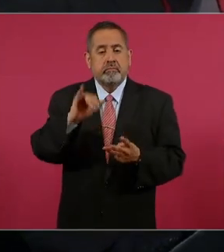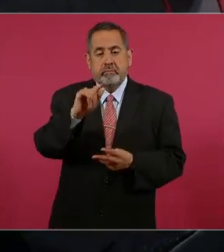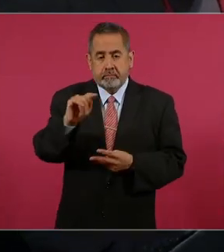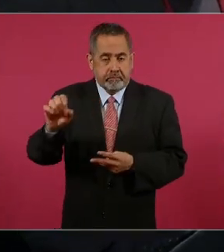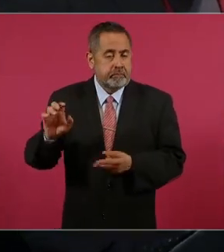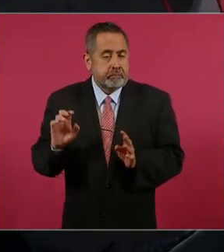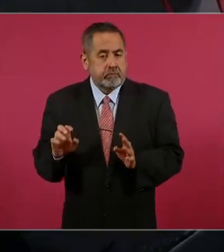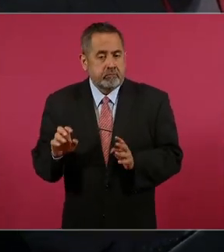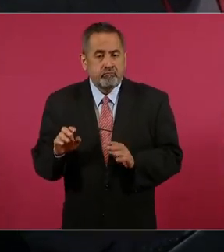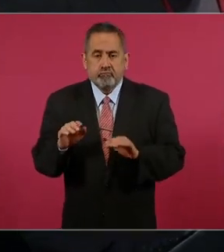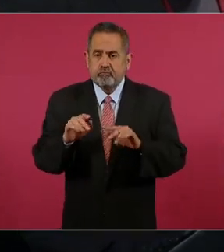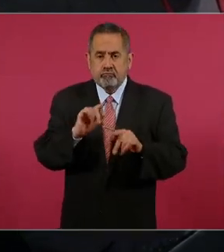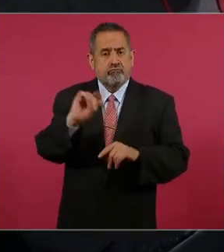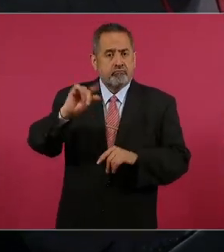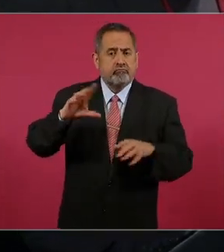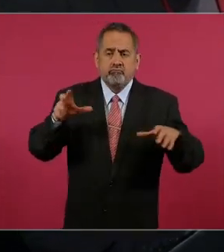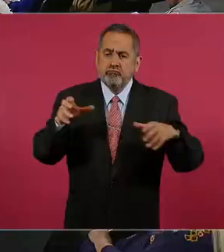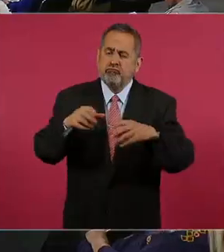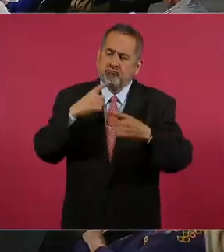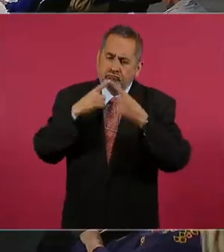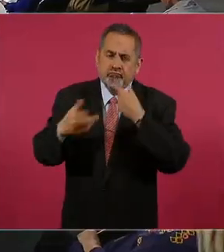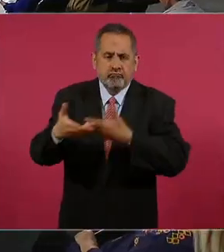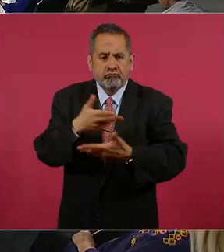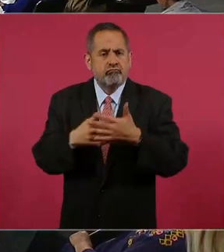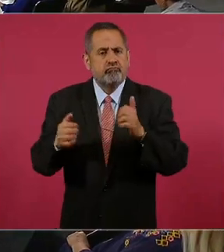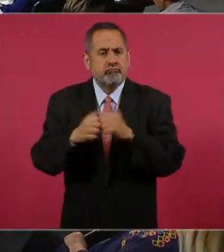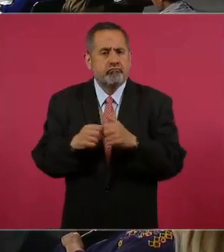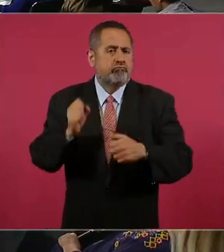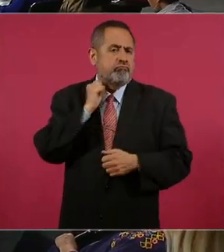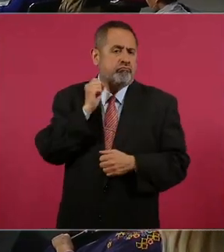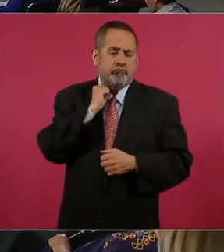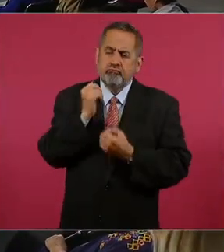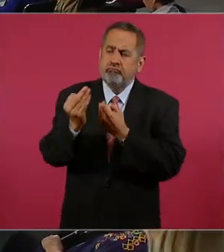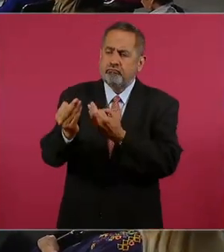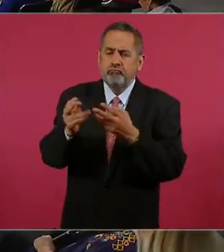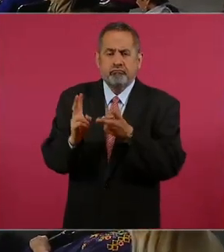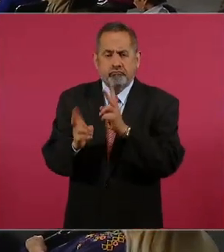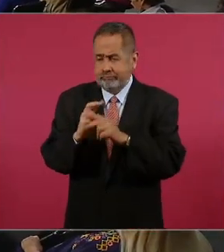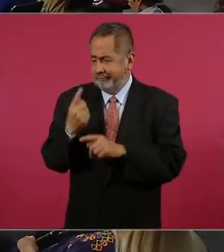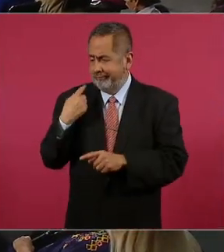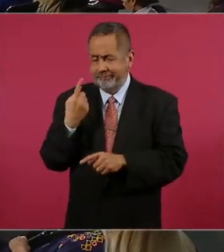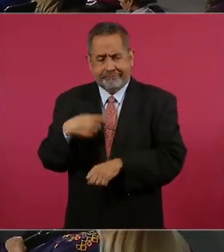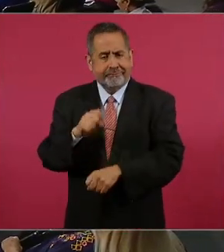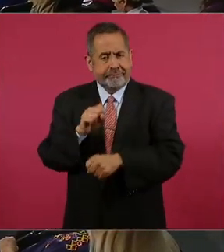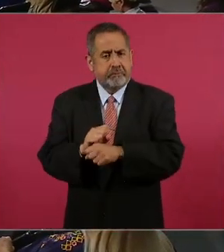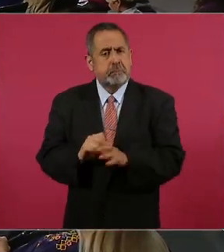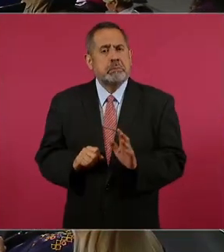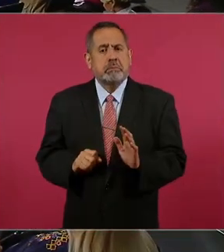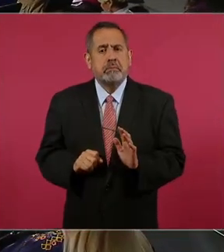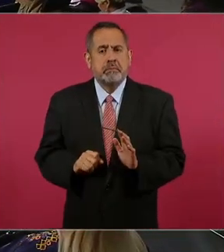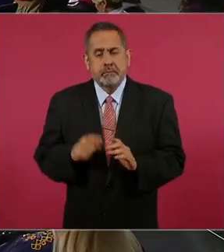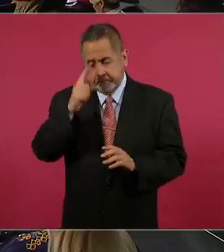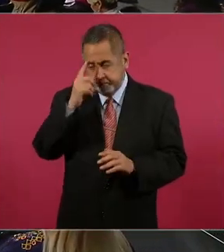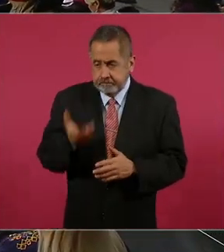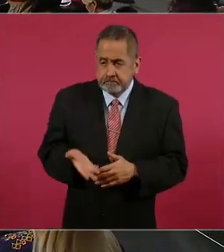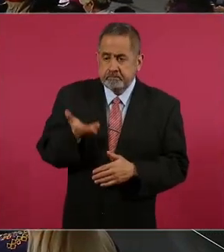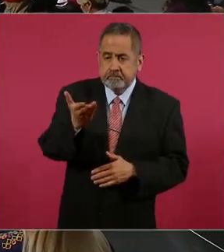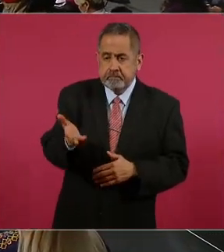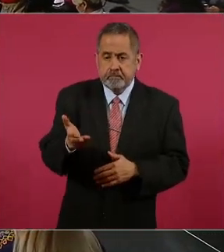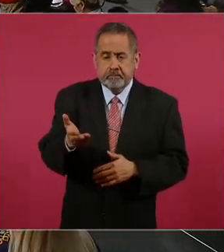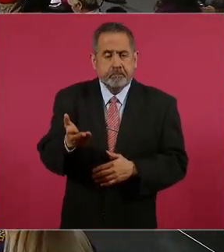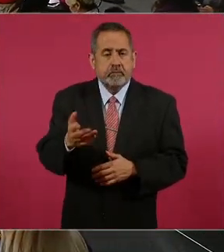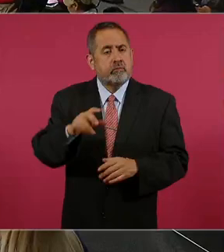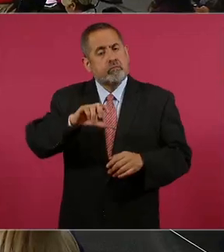acudieron funcionarios a hablar con los senadores en esta semana precisamente para presentarles una